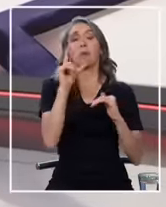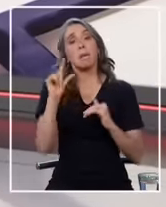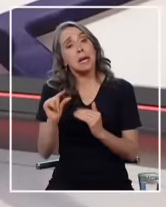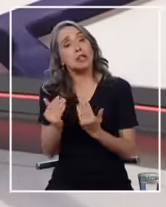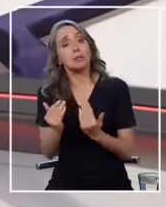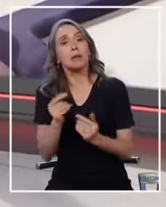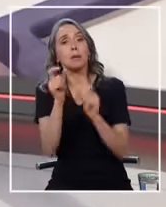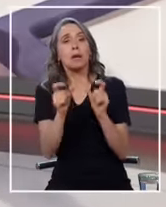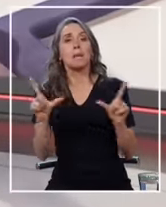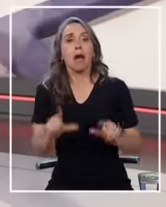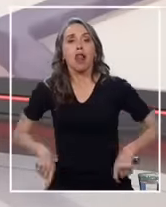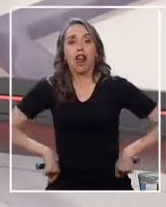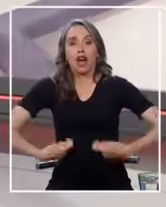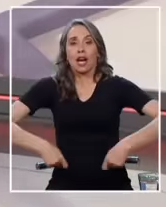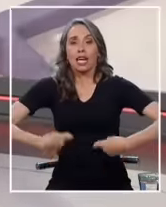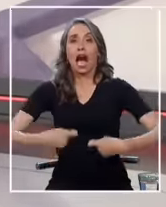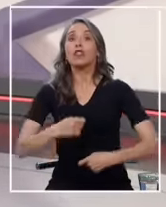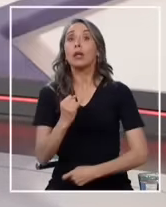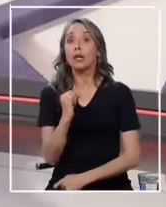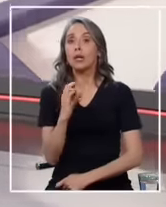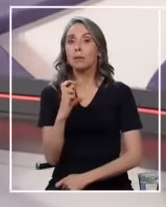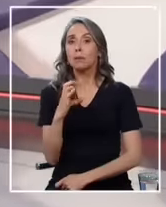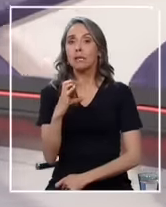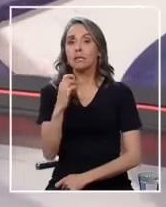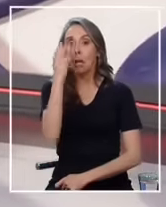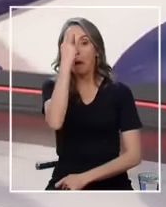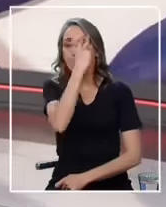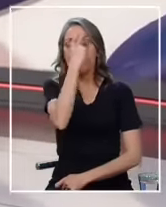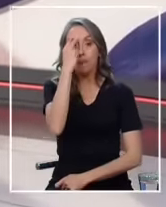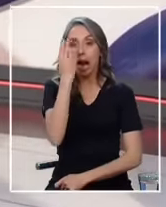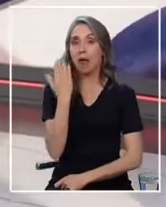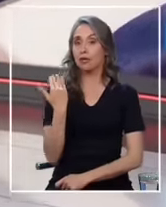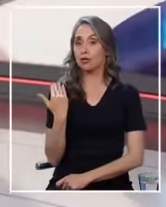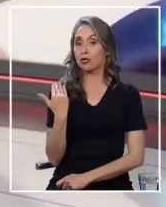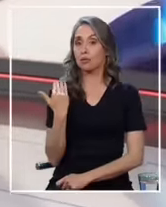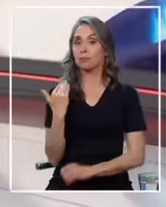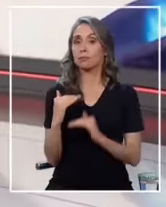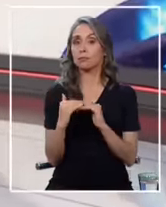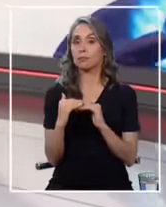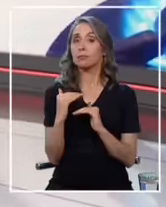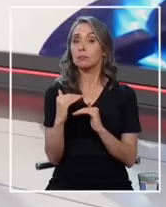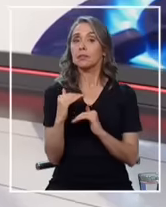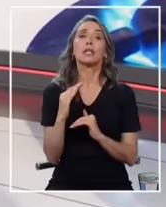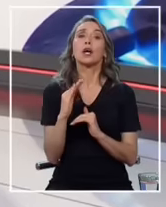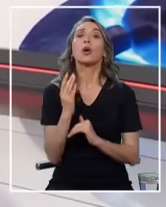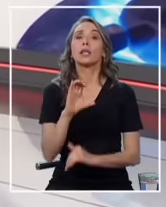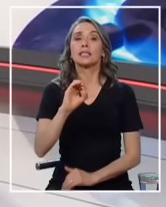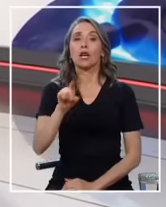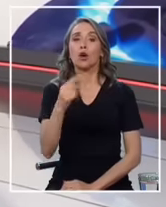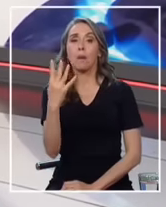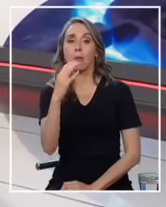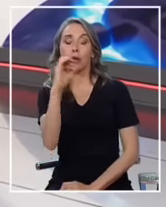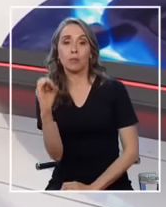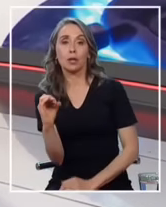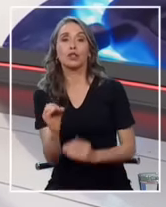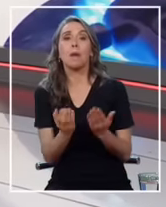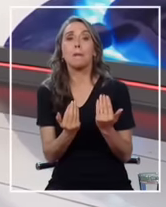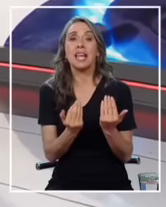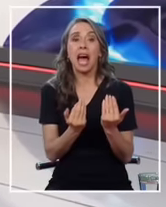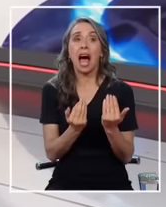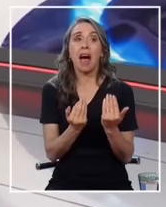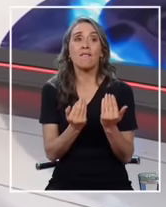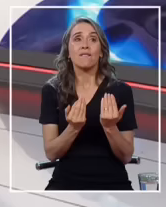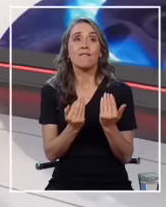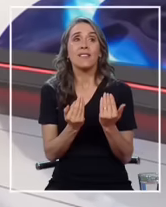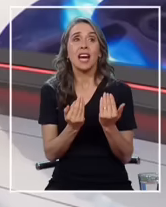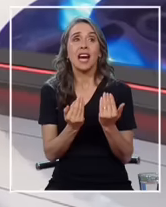alivio para los bolsillos. Se trata del IPC del mes de marzo, que llegó a 0,4%, mientras se esperaba, por lo menos,